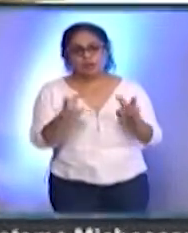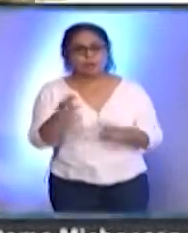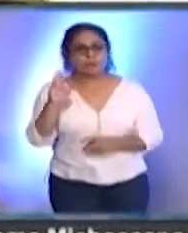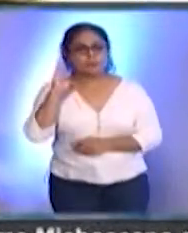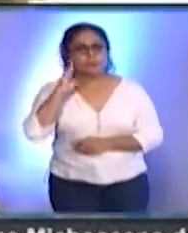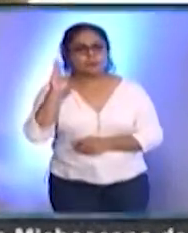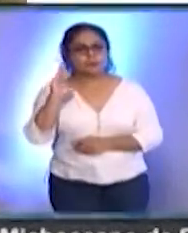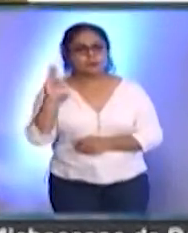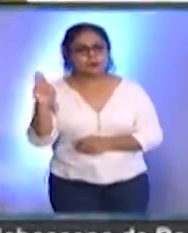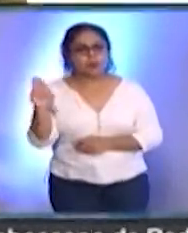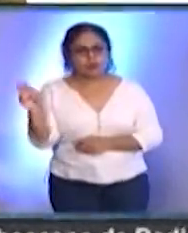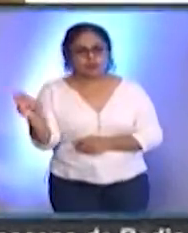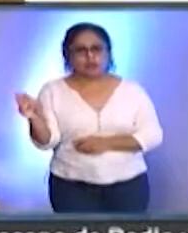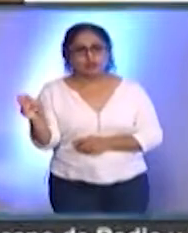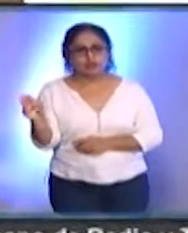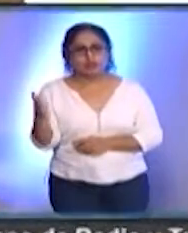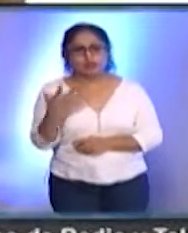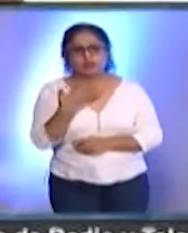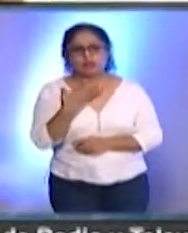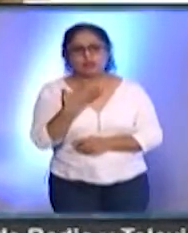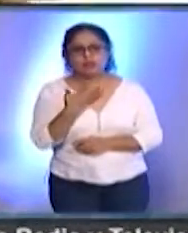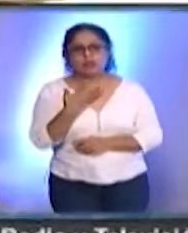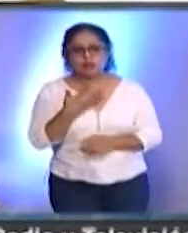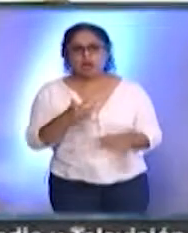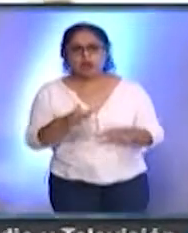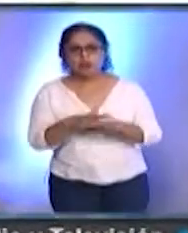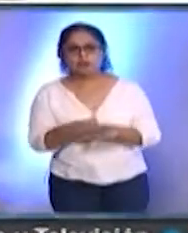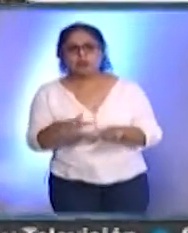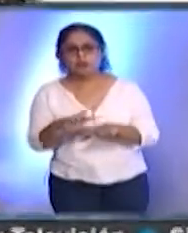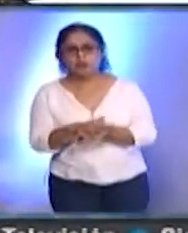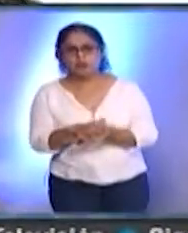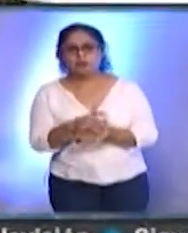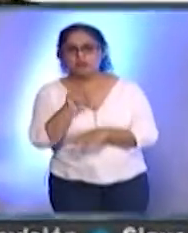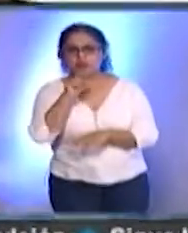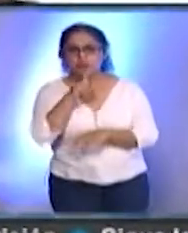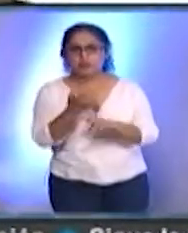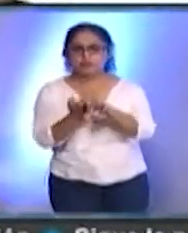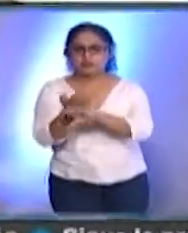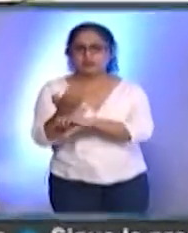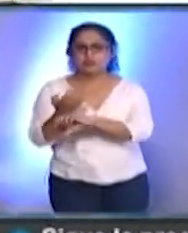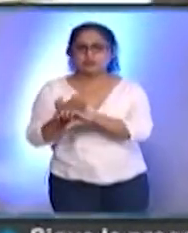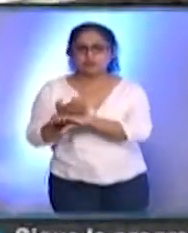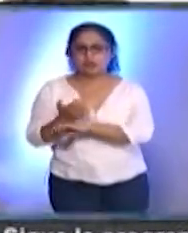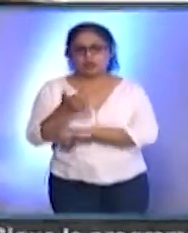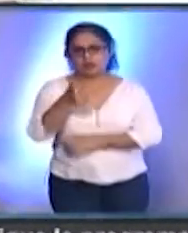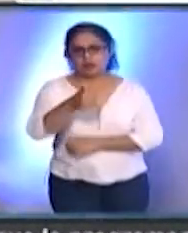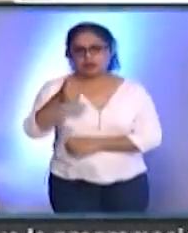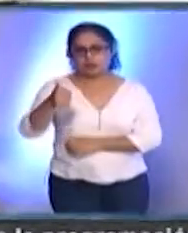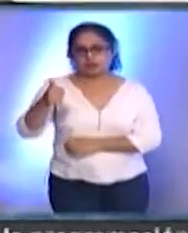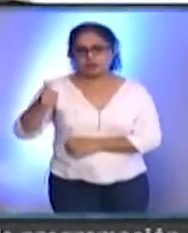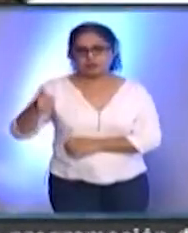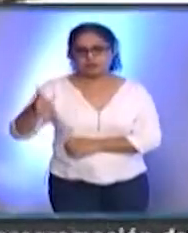un paradigma, que claro, con otros estados, con sus situaciones particulares, pues